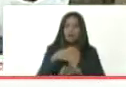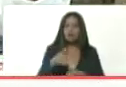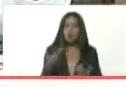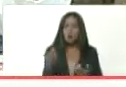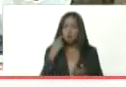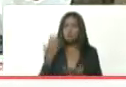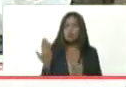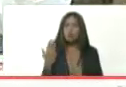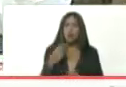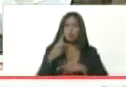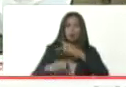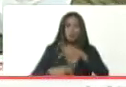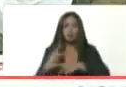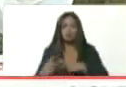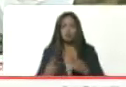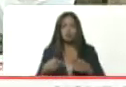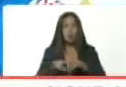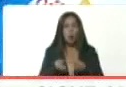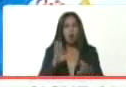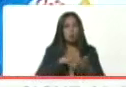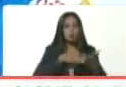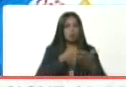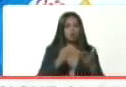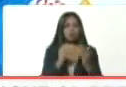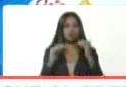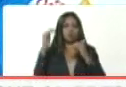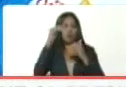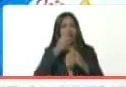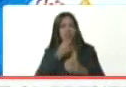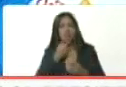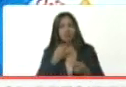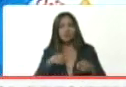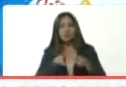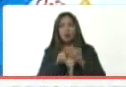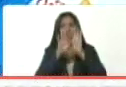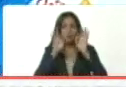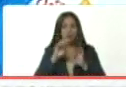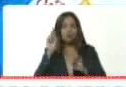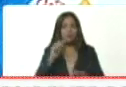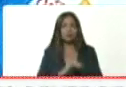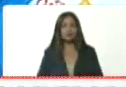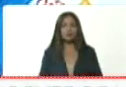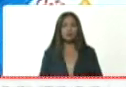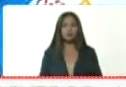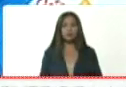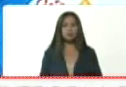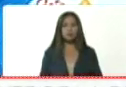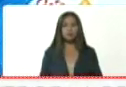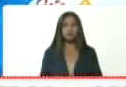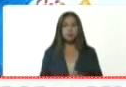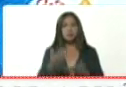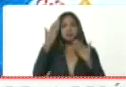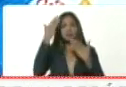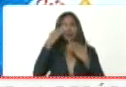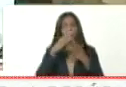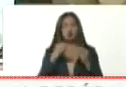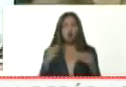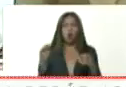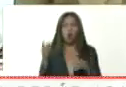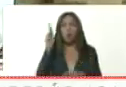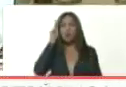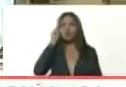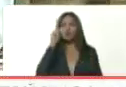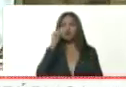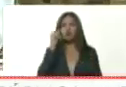para la producción la matemática para los grandes los bonitos mi saludo a las profesoras y profesores